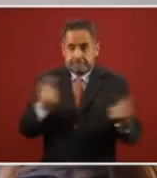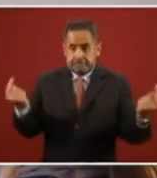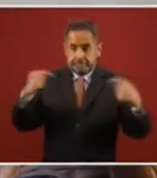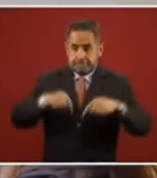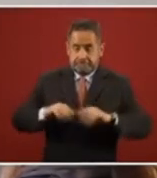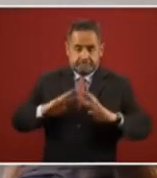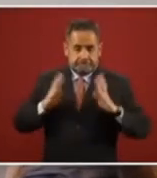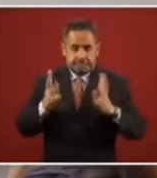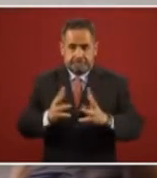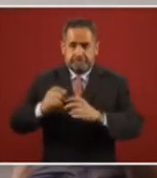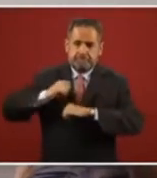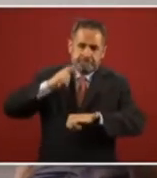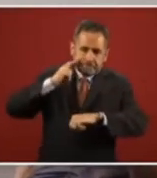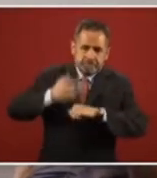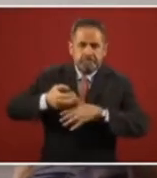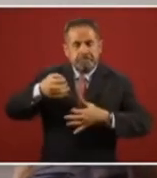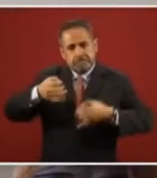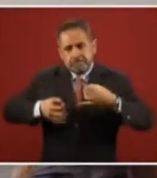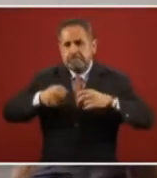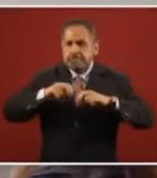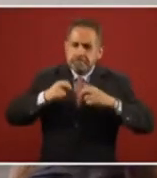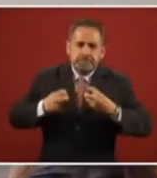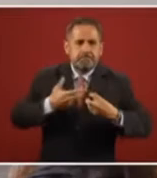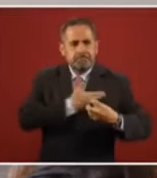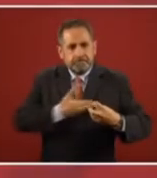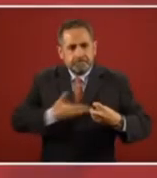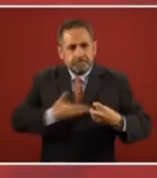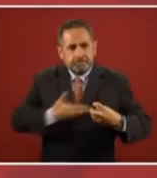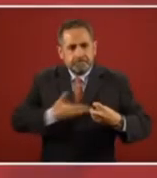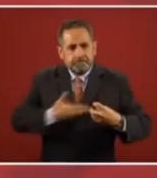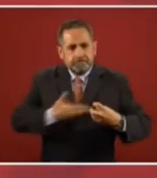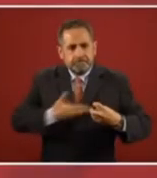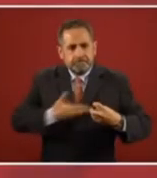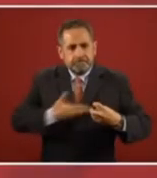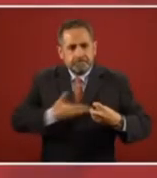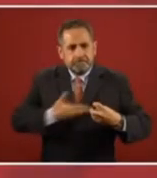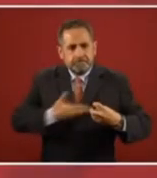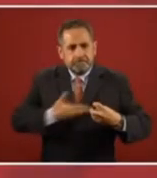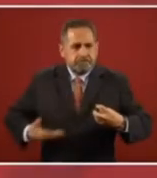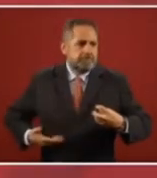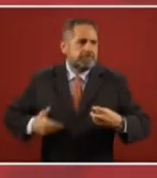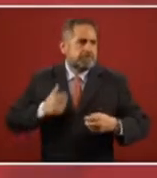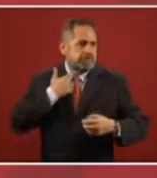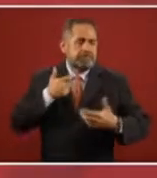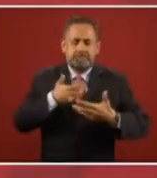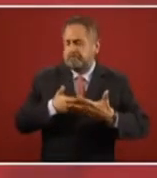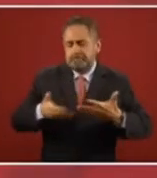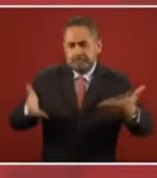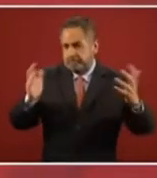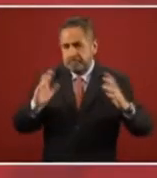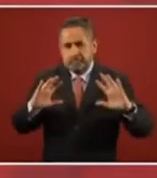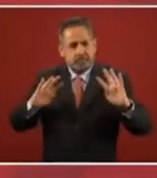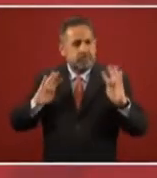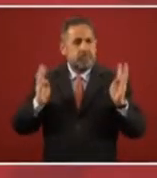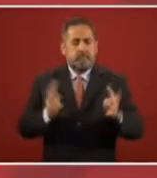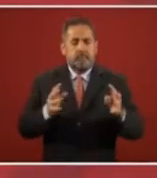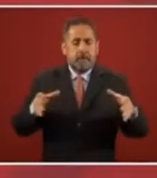ministros viceministros meterse vice ministros y como